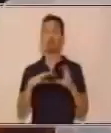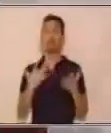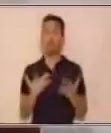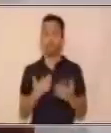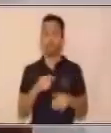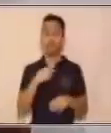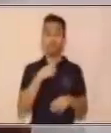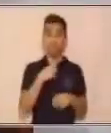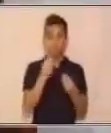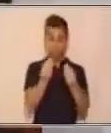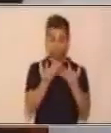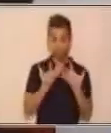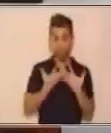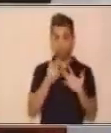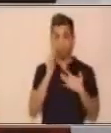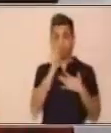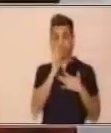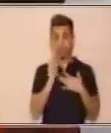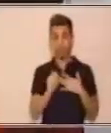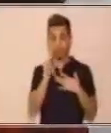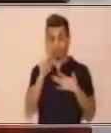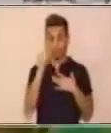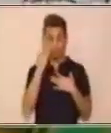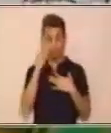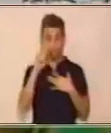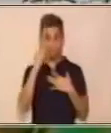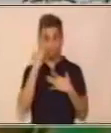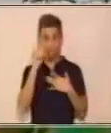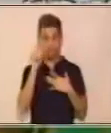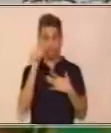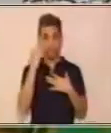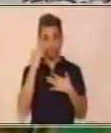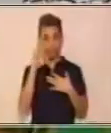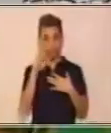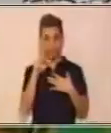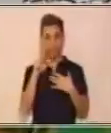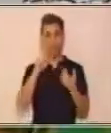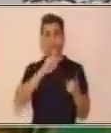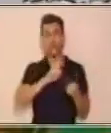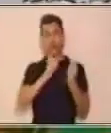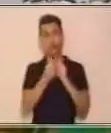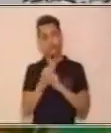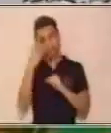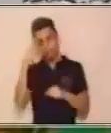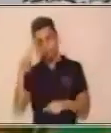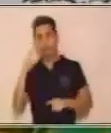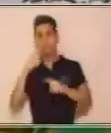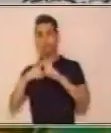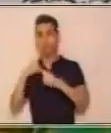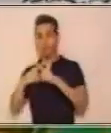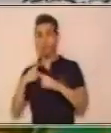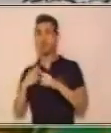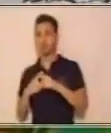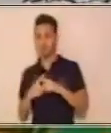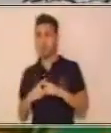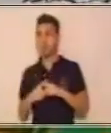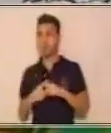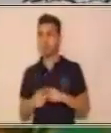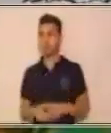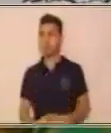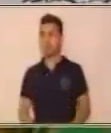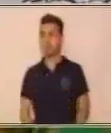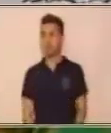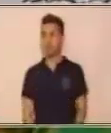convierte la división? La división se convierte en una multiplicación, pero no es una